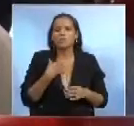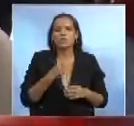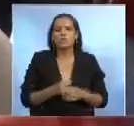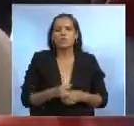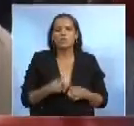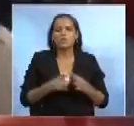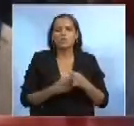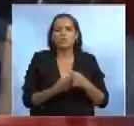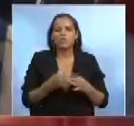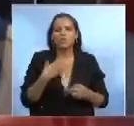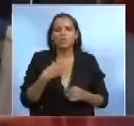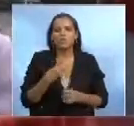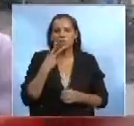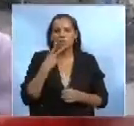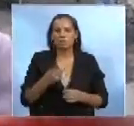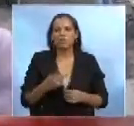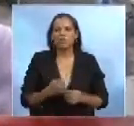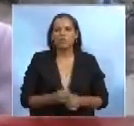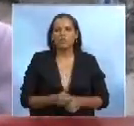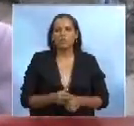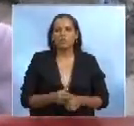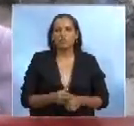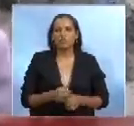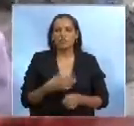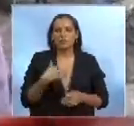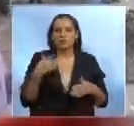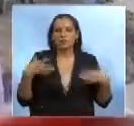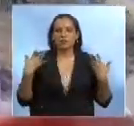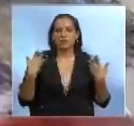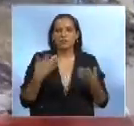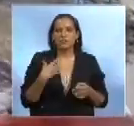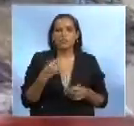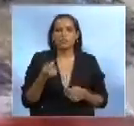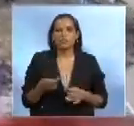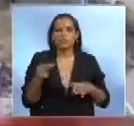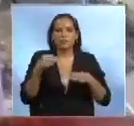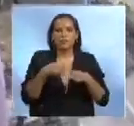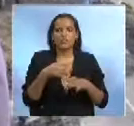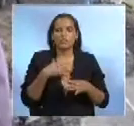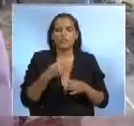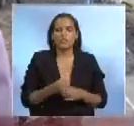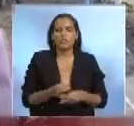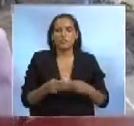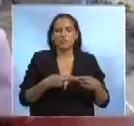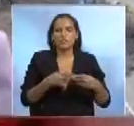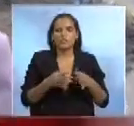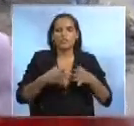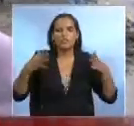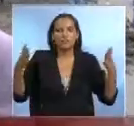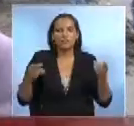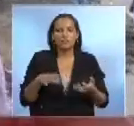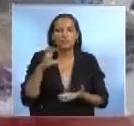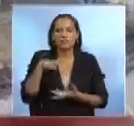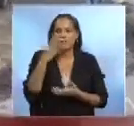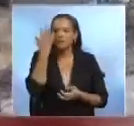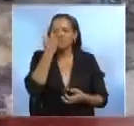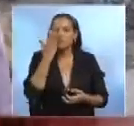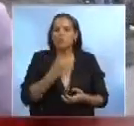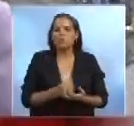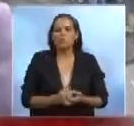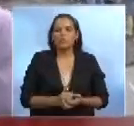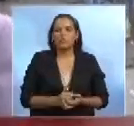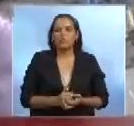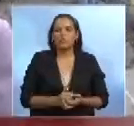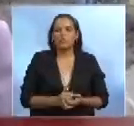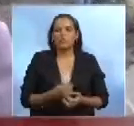calidad empiezan a ser una realidad. Muy gratificante también ser parte de esta gran obra monumental para la provincia de Esmeraldas